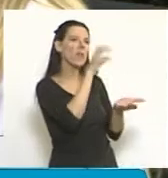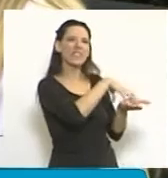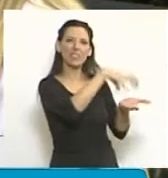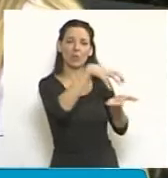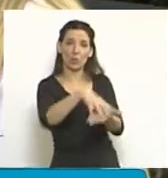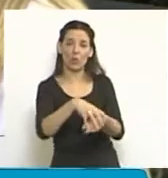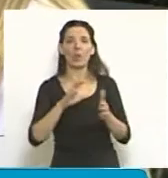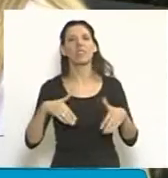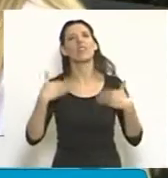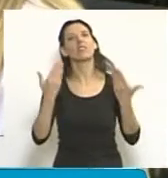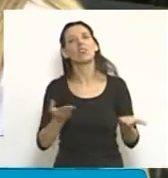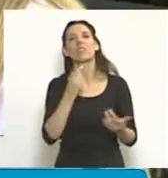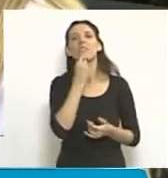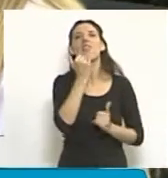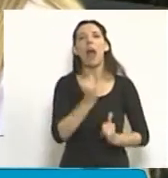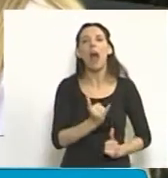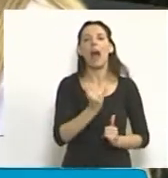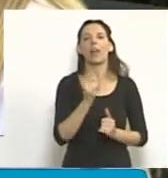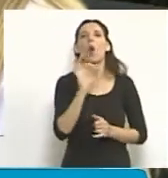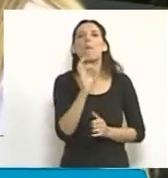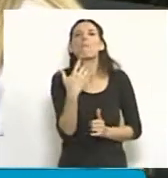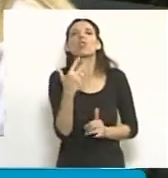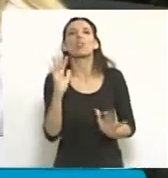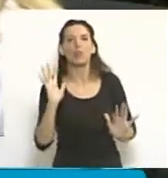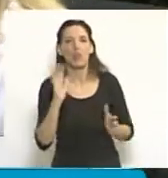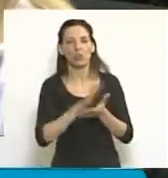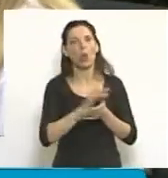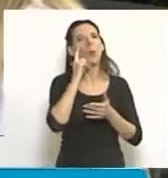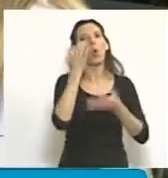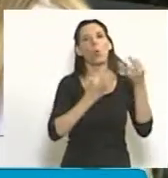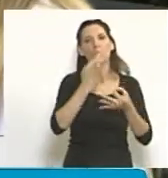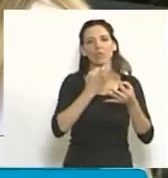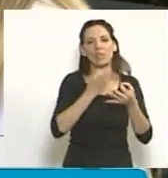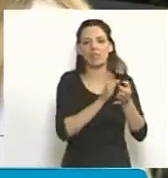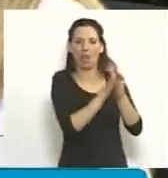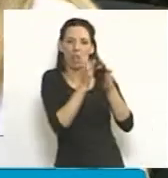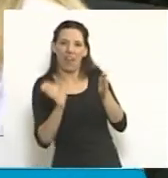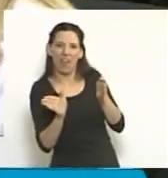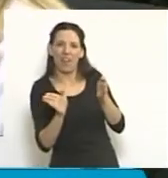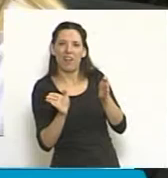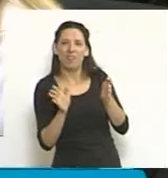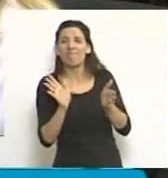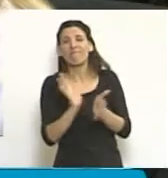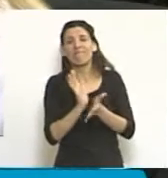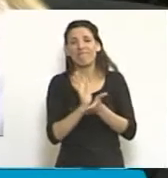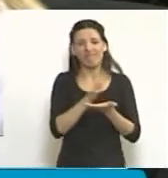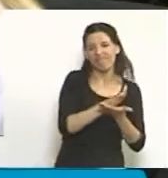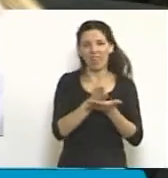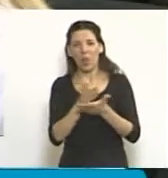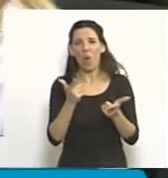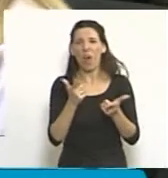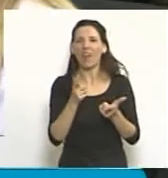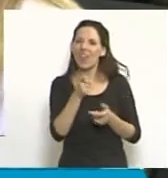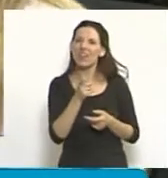que la existencia, la posibilidad de una existencia de una justicia paralela no es neutro. Estas cuestiones se